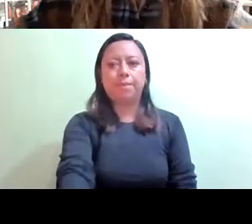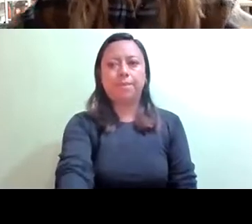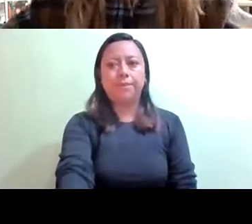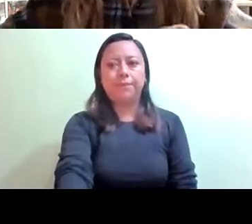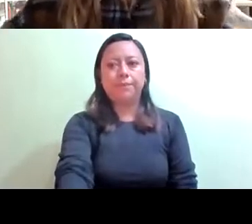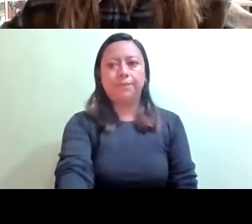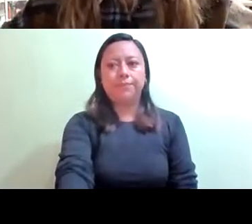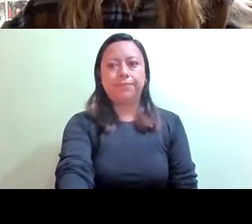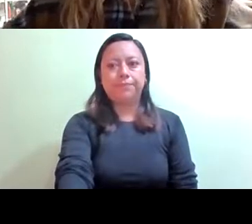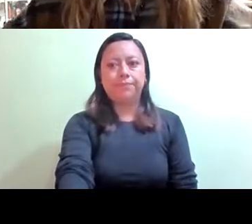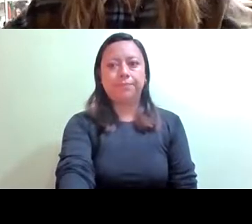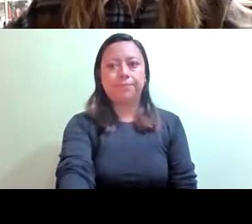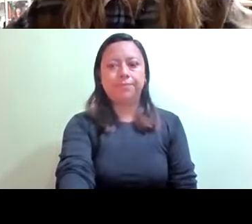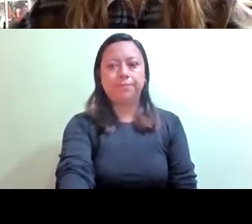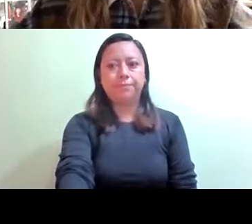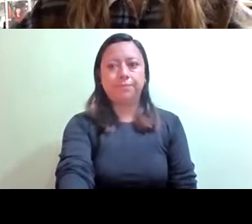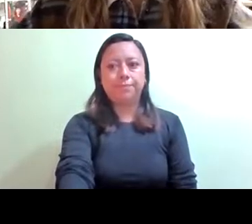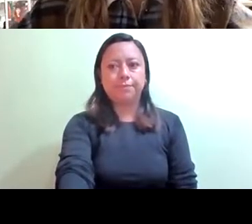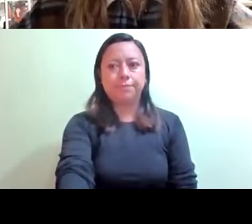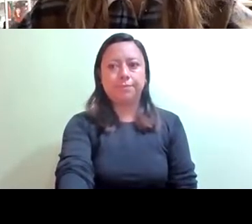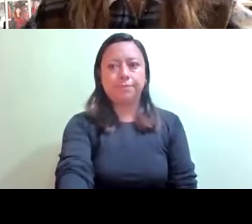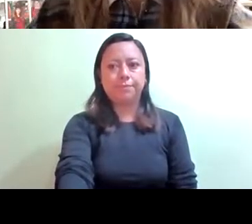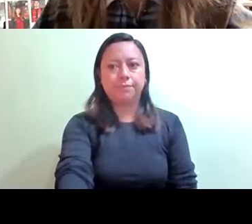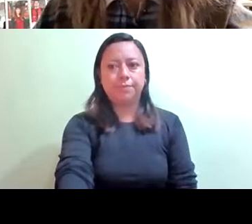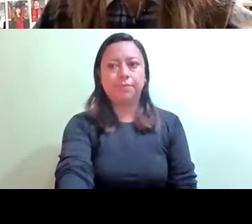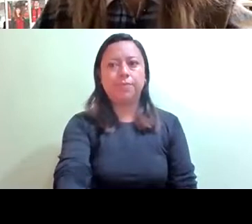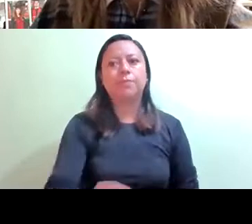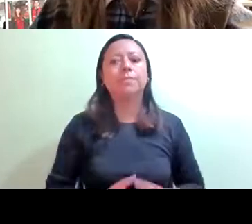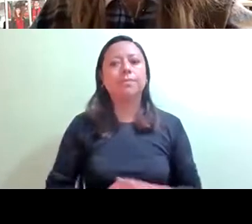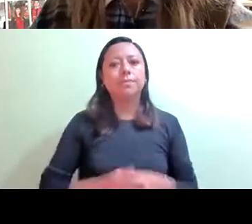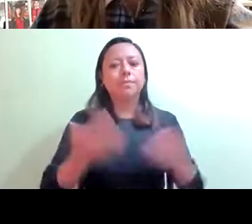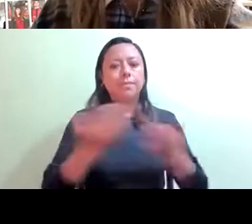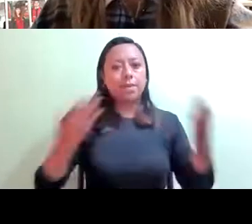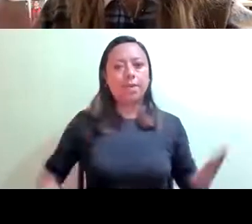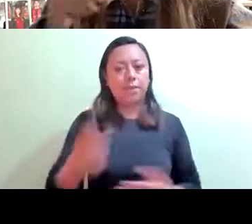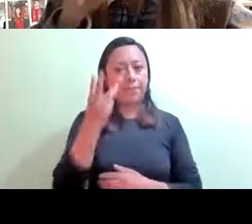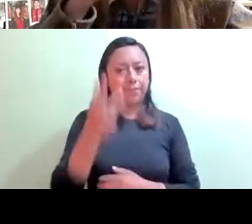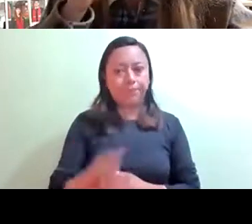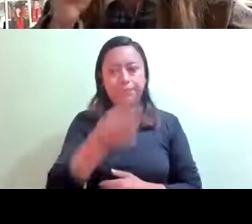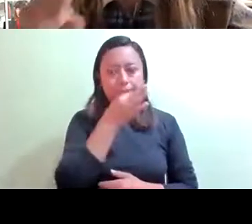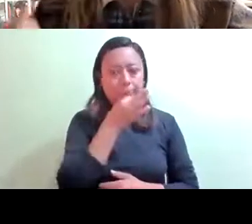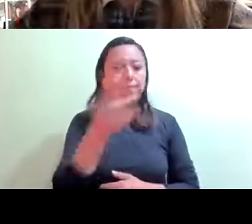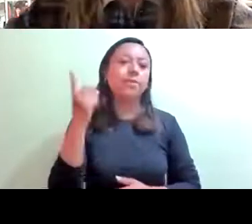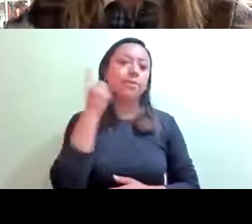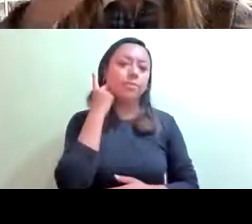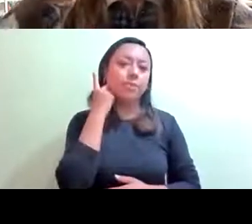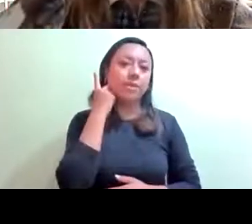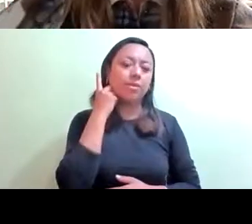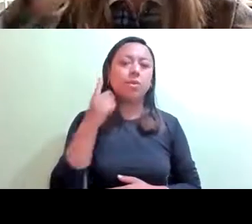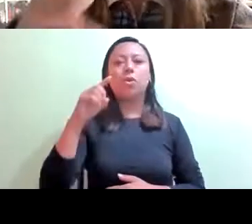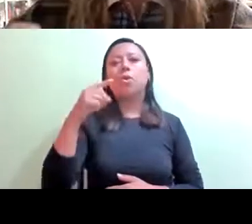Janet. A continuación se concede el uso de la palabra hasta por 3 minutos al diputado Jorge Gaviño Ambriz por el